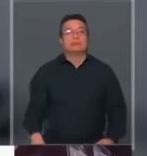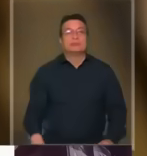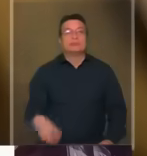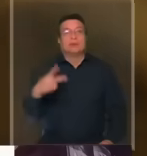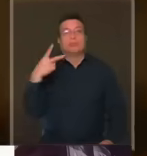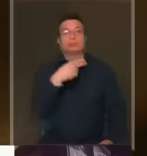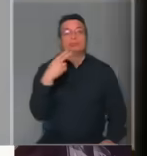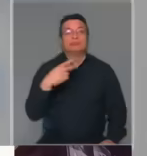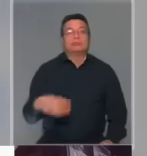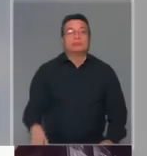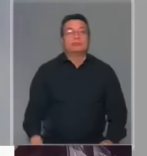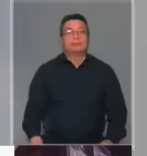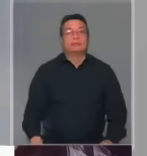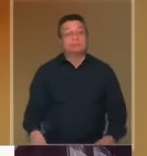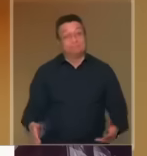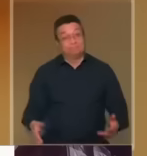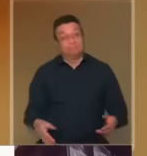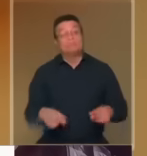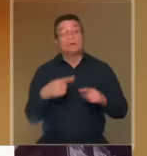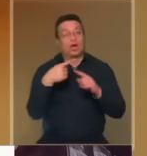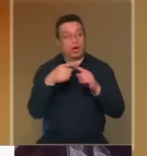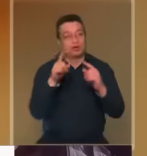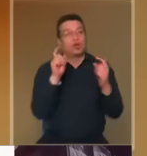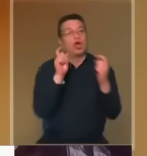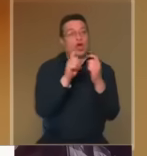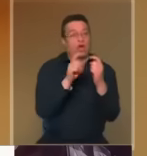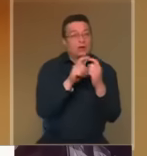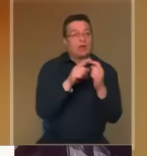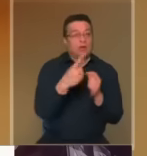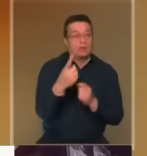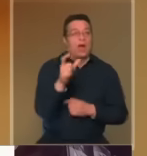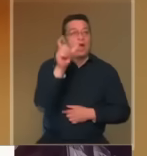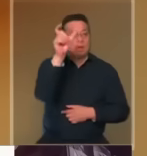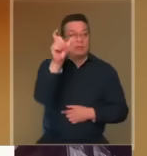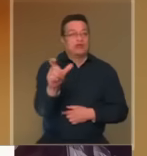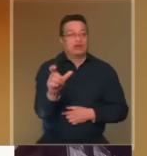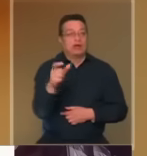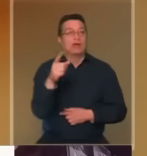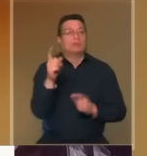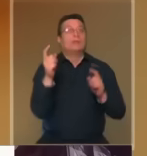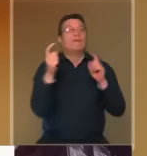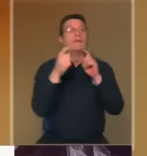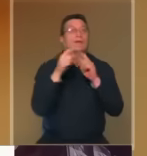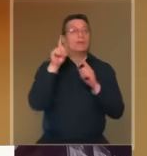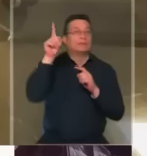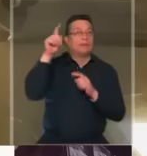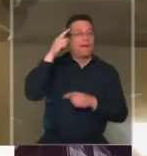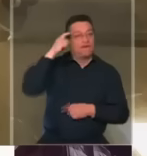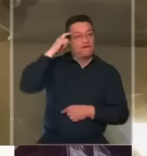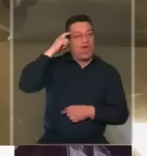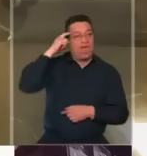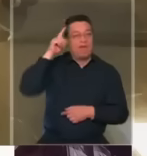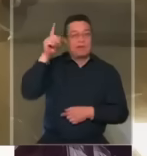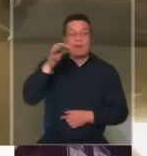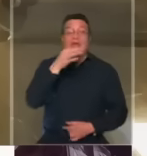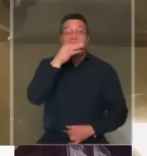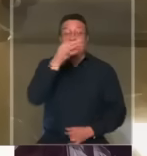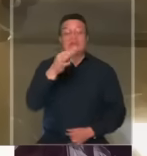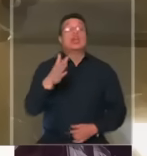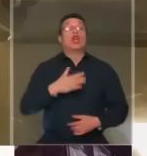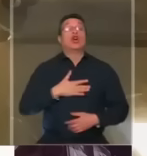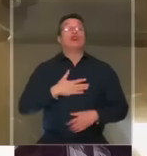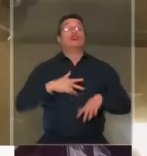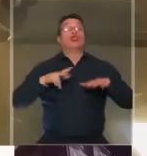Corto. En el siguiente contacto hablaremos con una persona que se conecta desde Bolivia y que dice tener 18